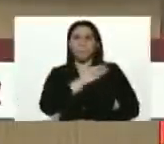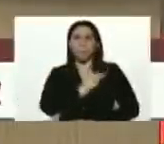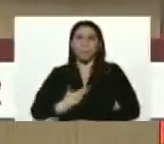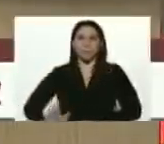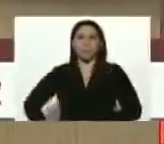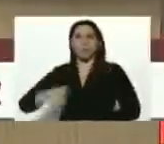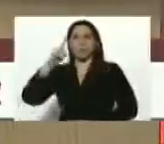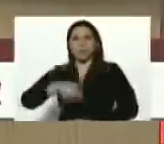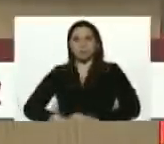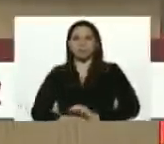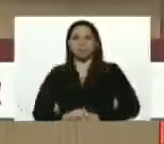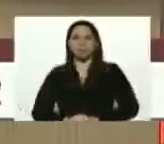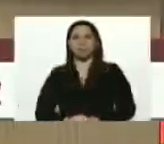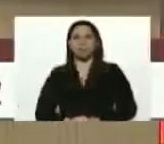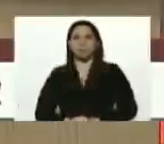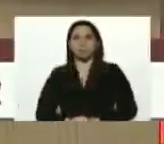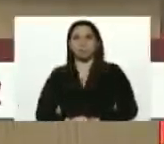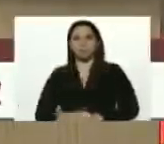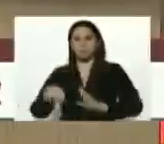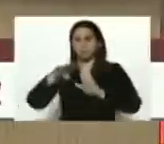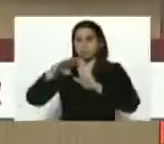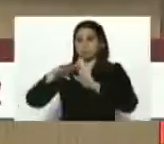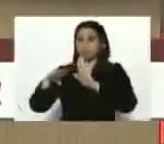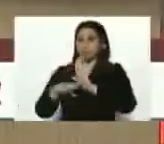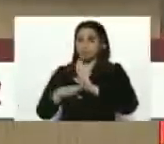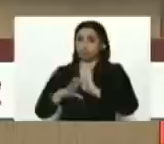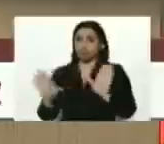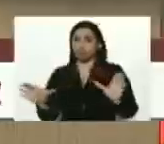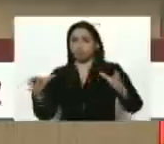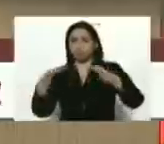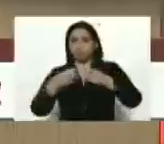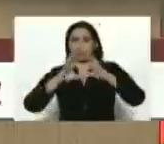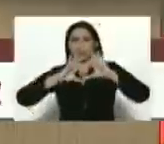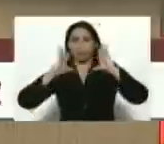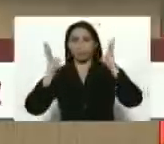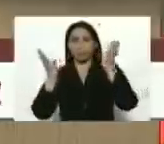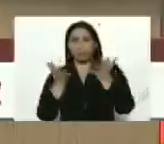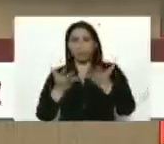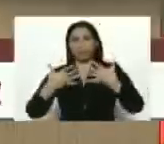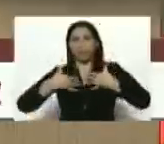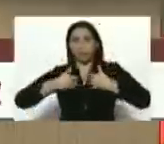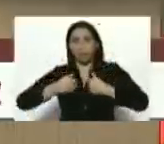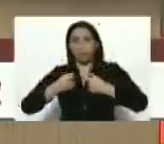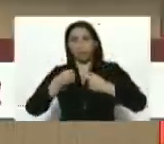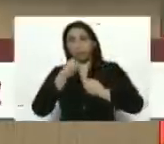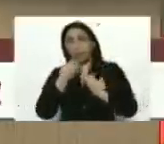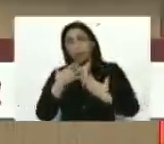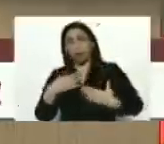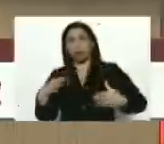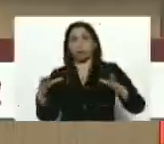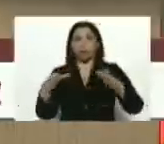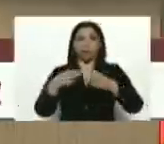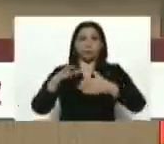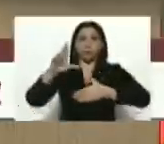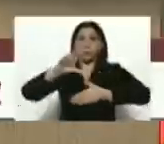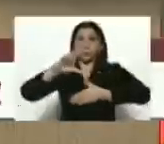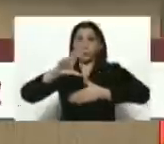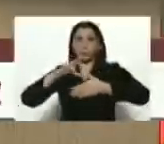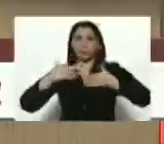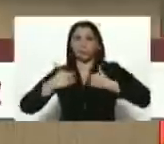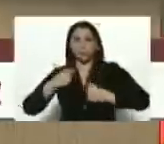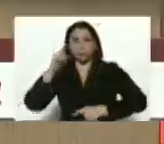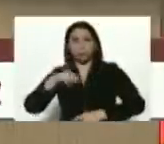así como directrices de la Organización Mundial de la Salud. Bueno, la OPS y la OMS han hecho una alerta